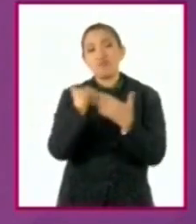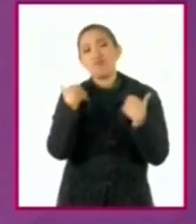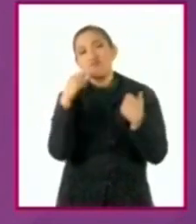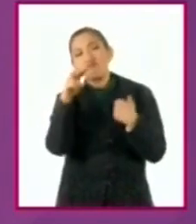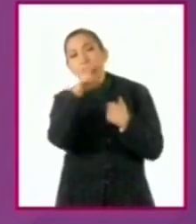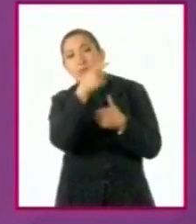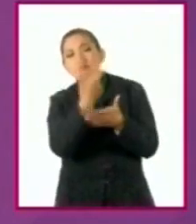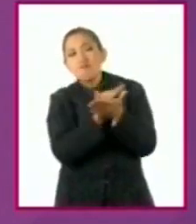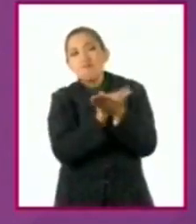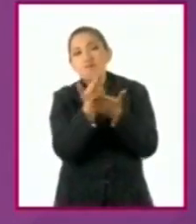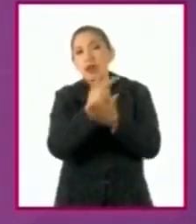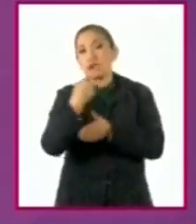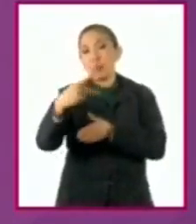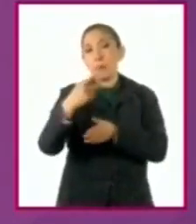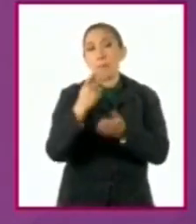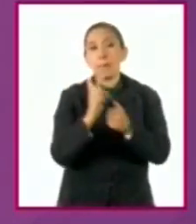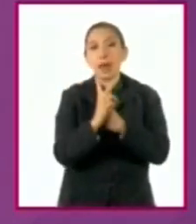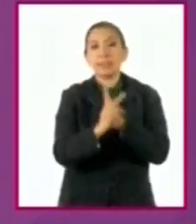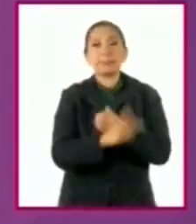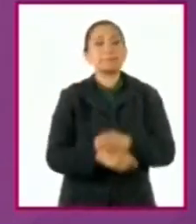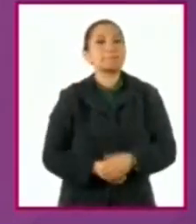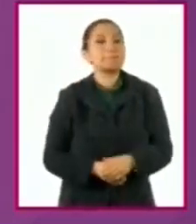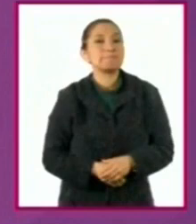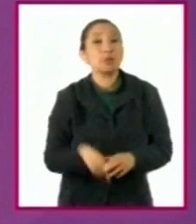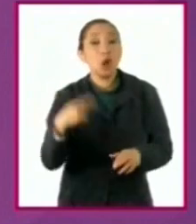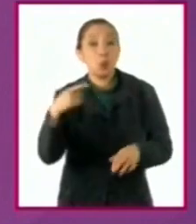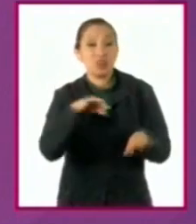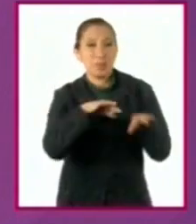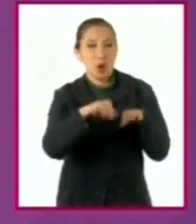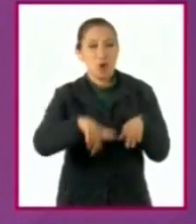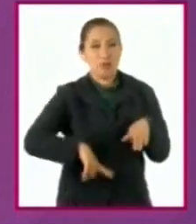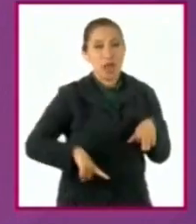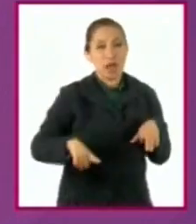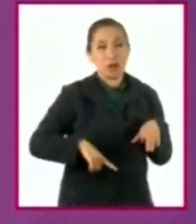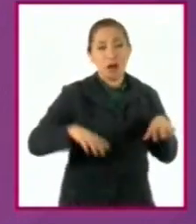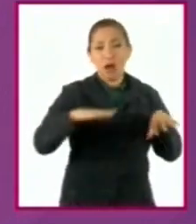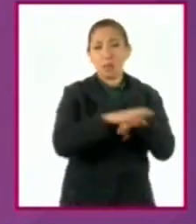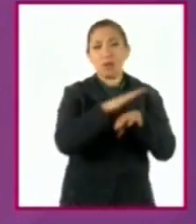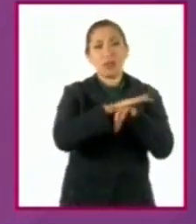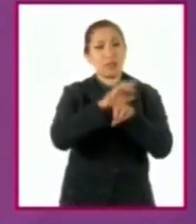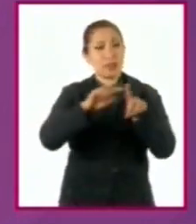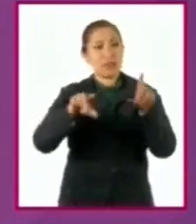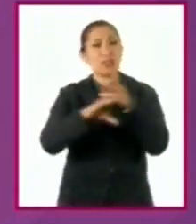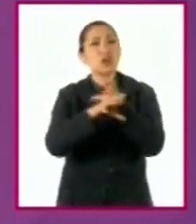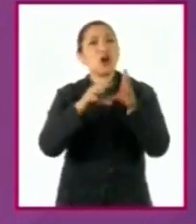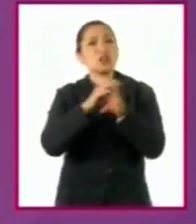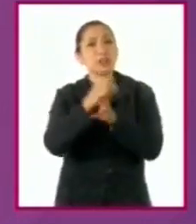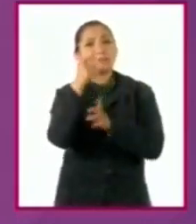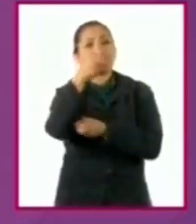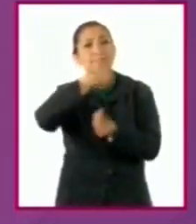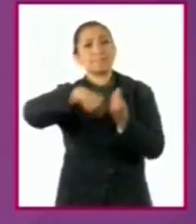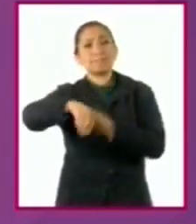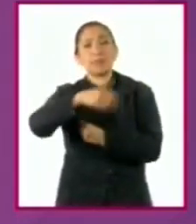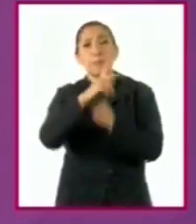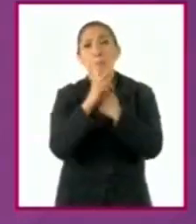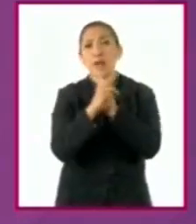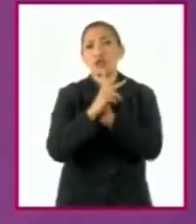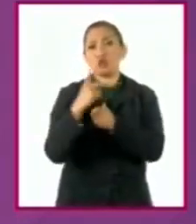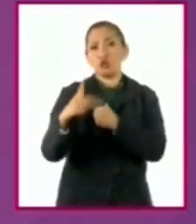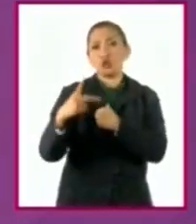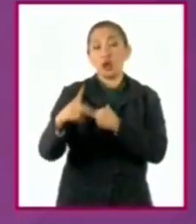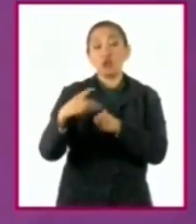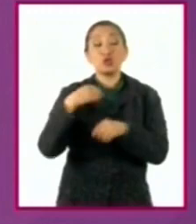las finanzas de su país. Como funcionario, revolucionó varios aspectos de la economía nacional y su